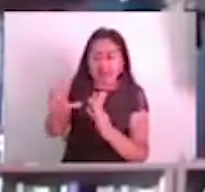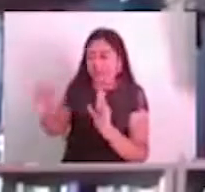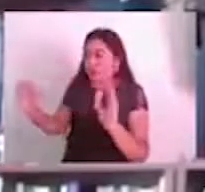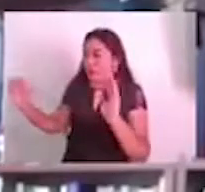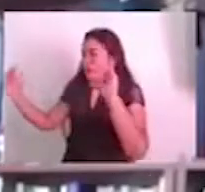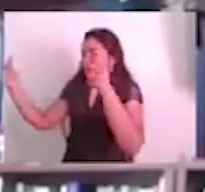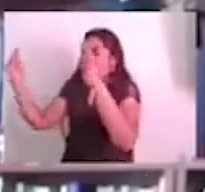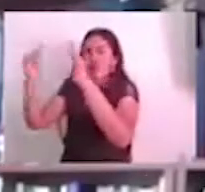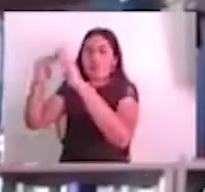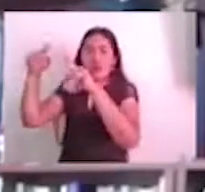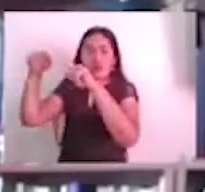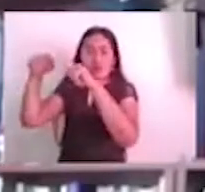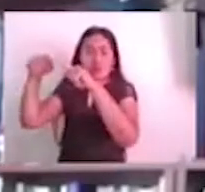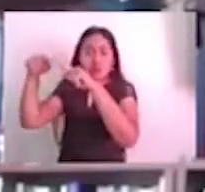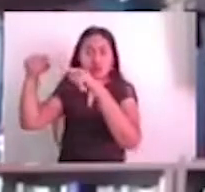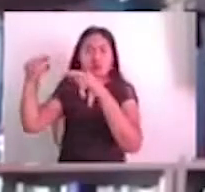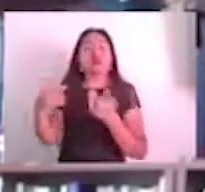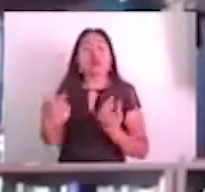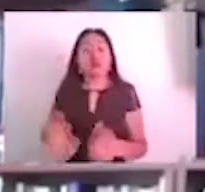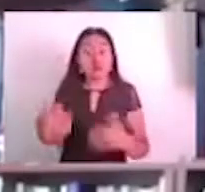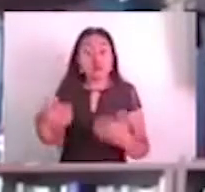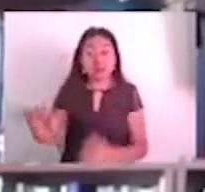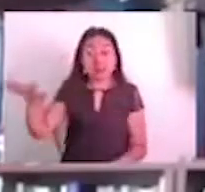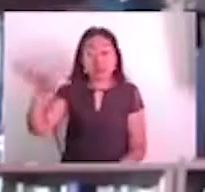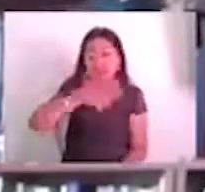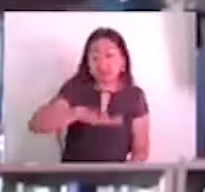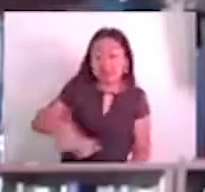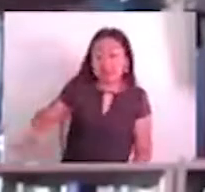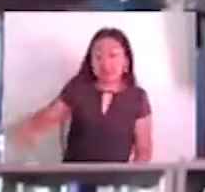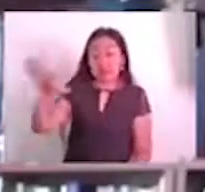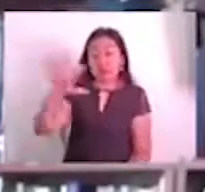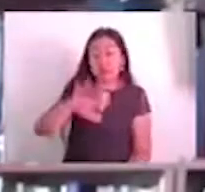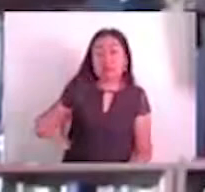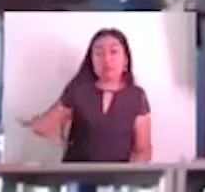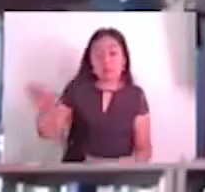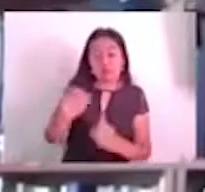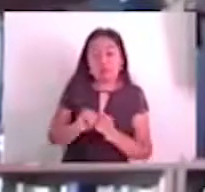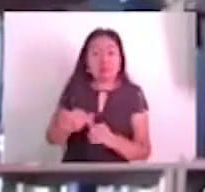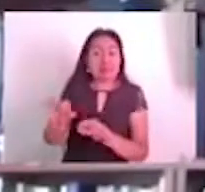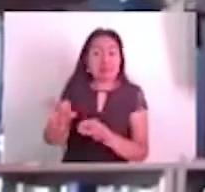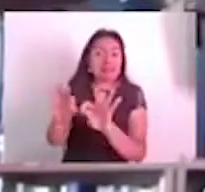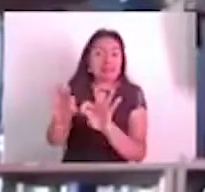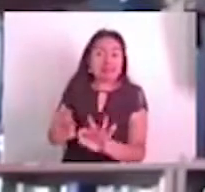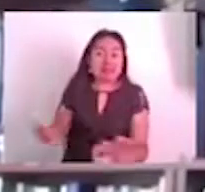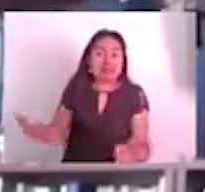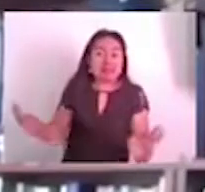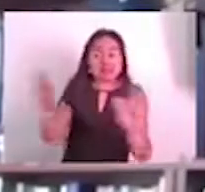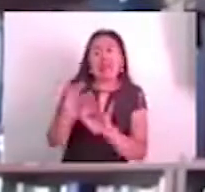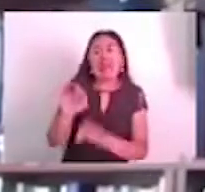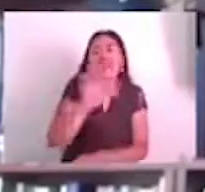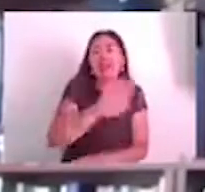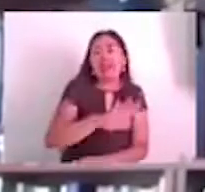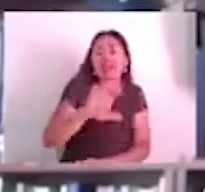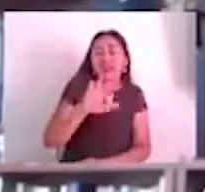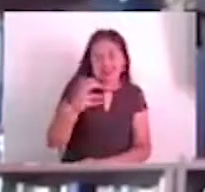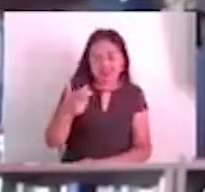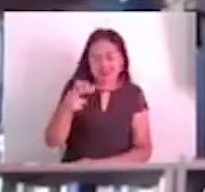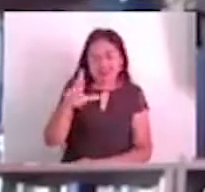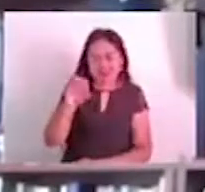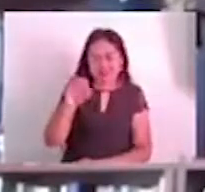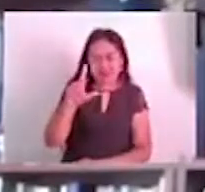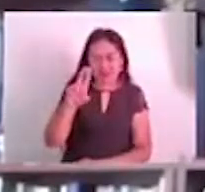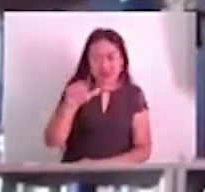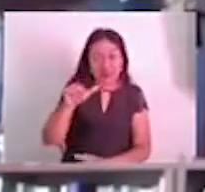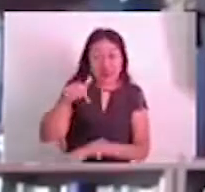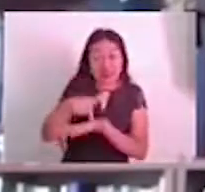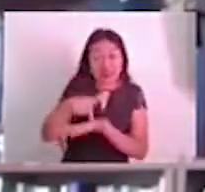gigantesca, sigue siendo sagrada, tan sagrada. Cholula conserva estrictamente la organización prehispánica hoy.